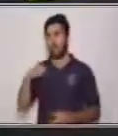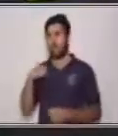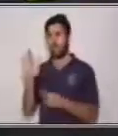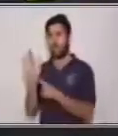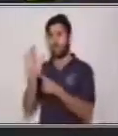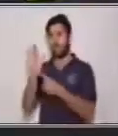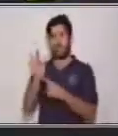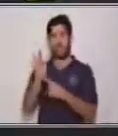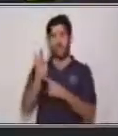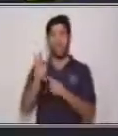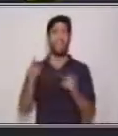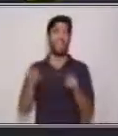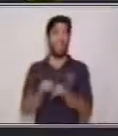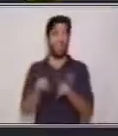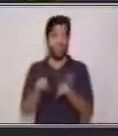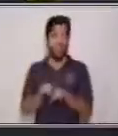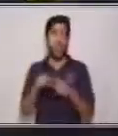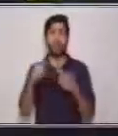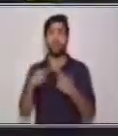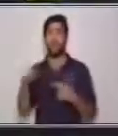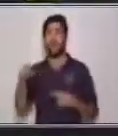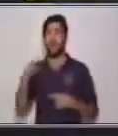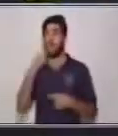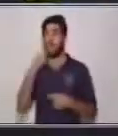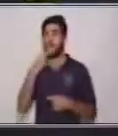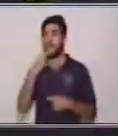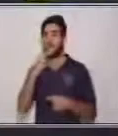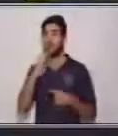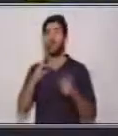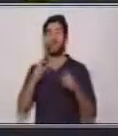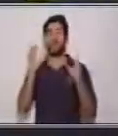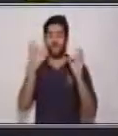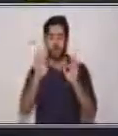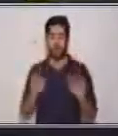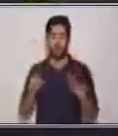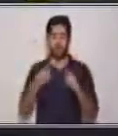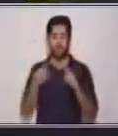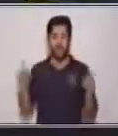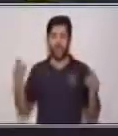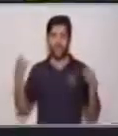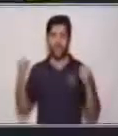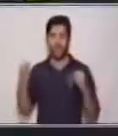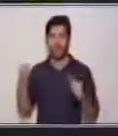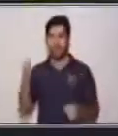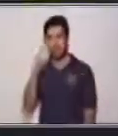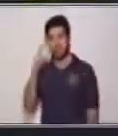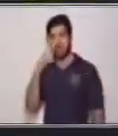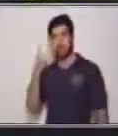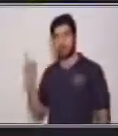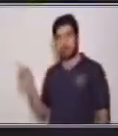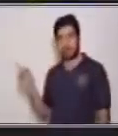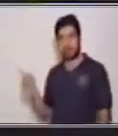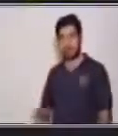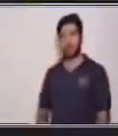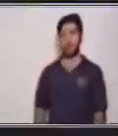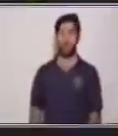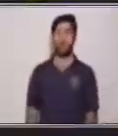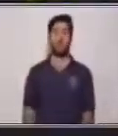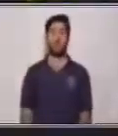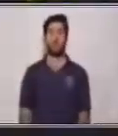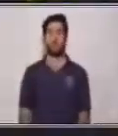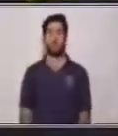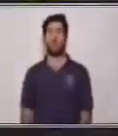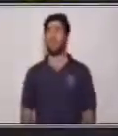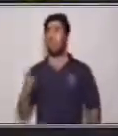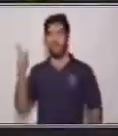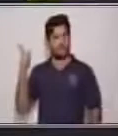escritos o redactados en otro de los modos que vimos, ¿sí? Es la misma receta,